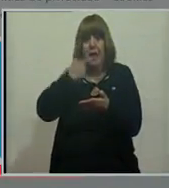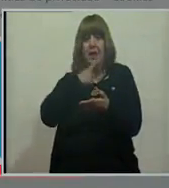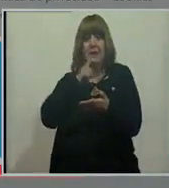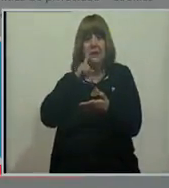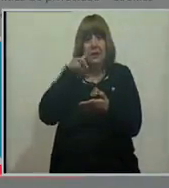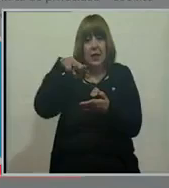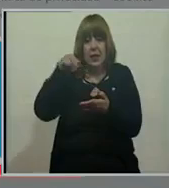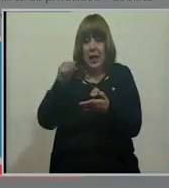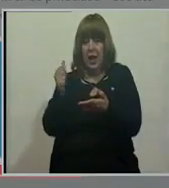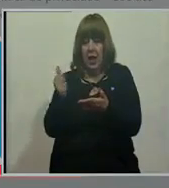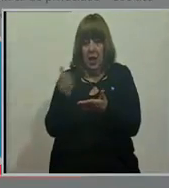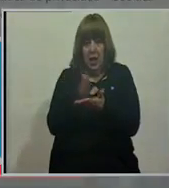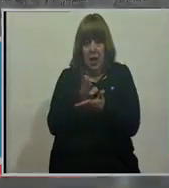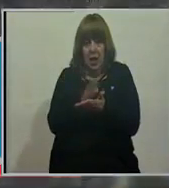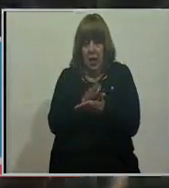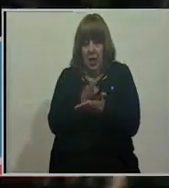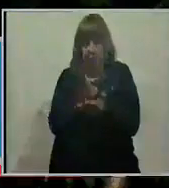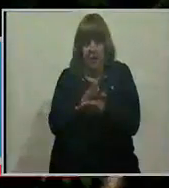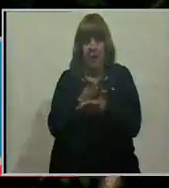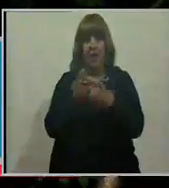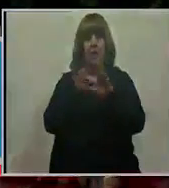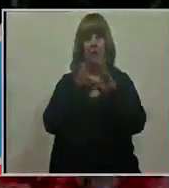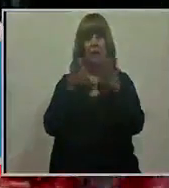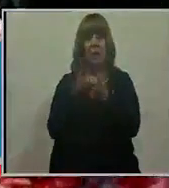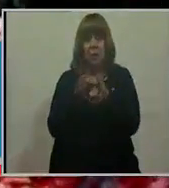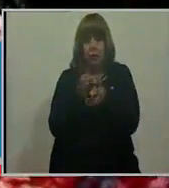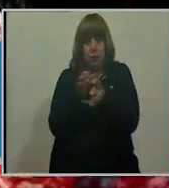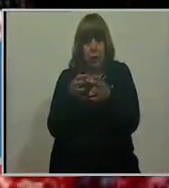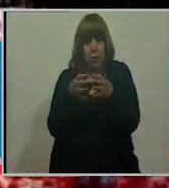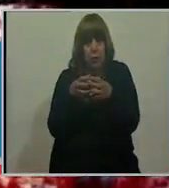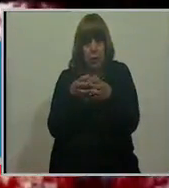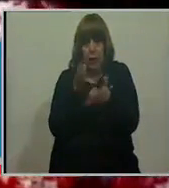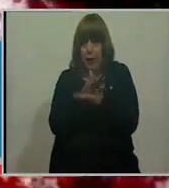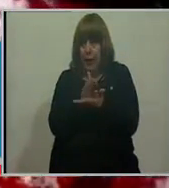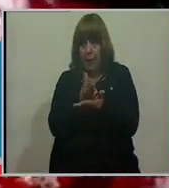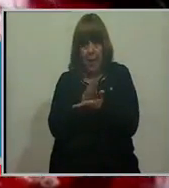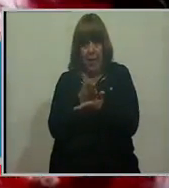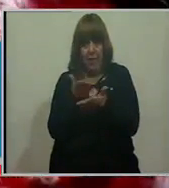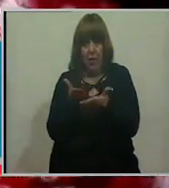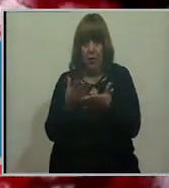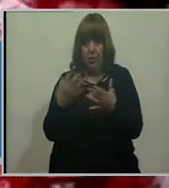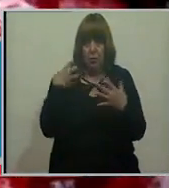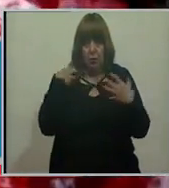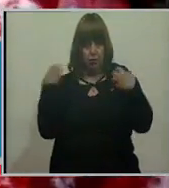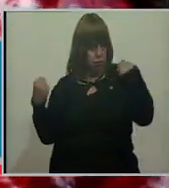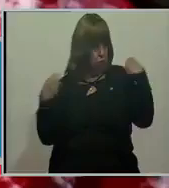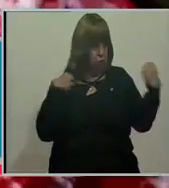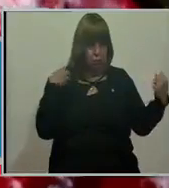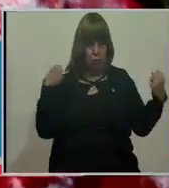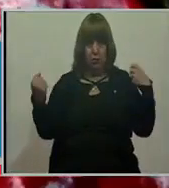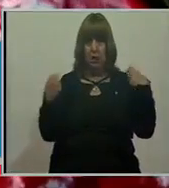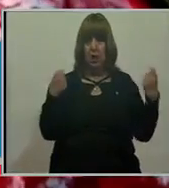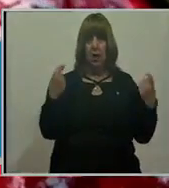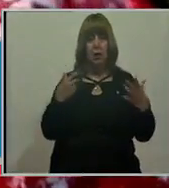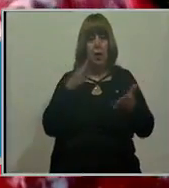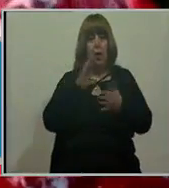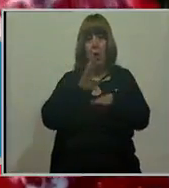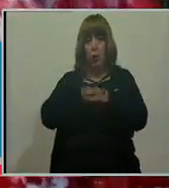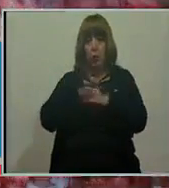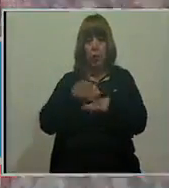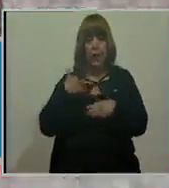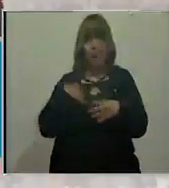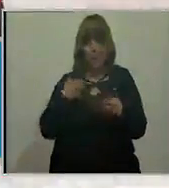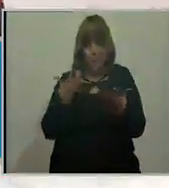seguridad de los jugadores, claro, ¿no? Sí. Yo me voy más por ese lado. De verdad le digo que esto es un tema que debería tener un análisis más profundo con un